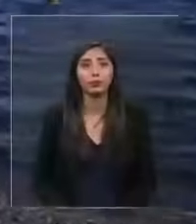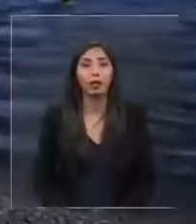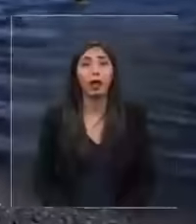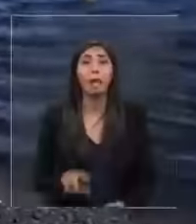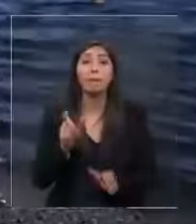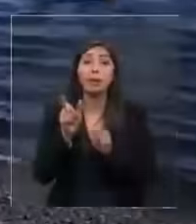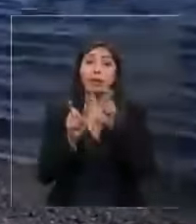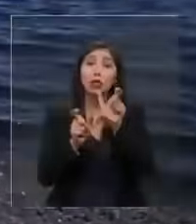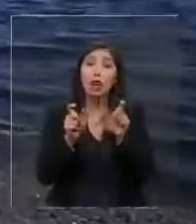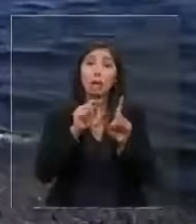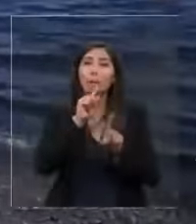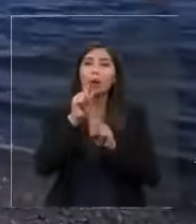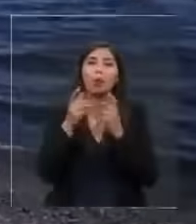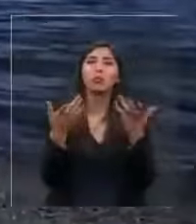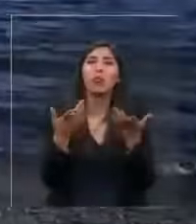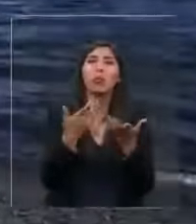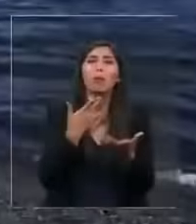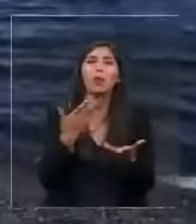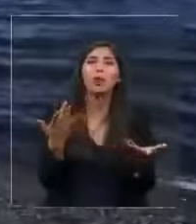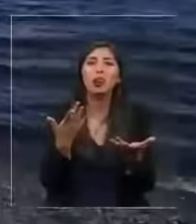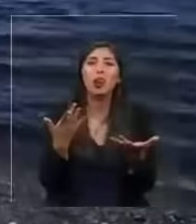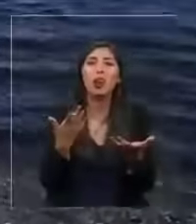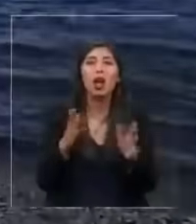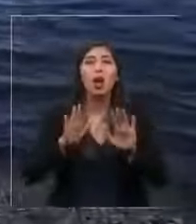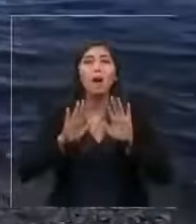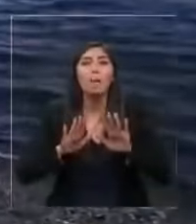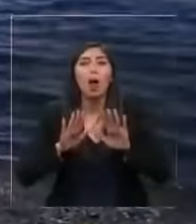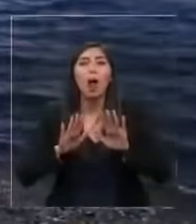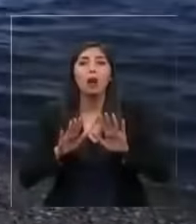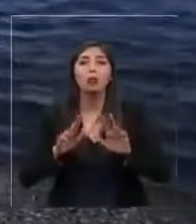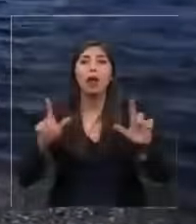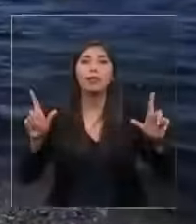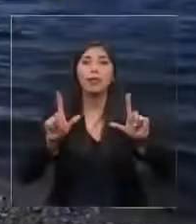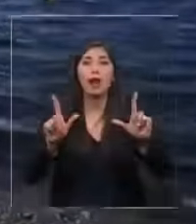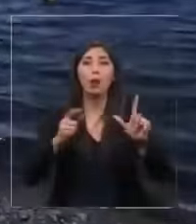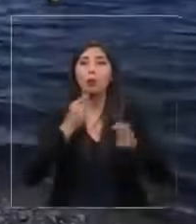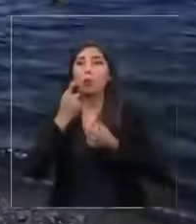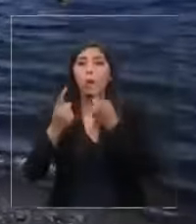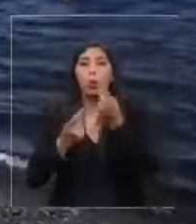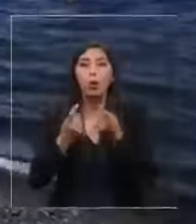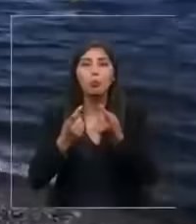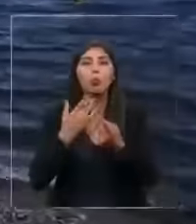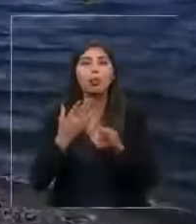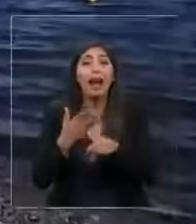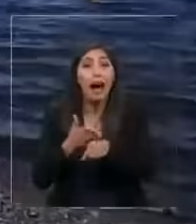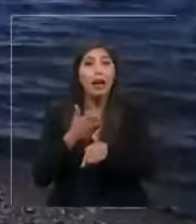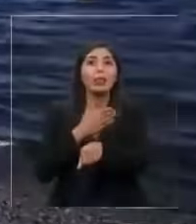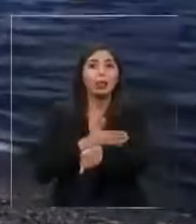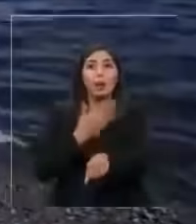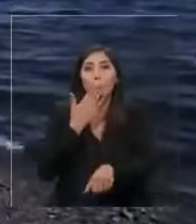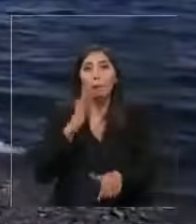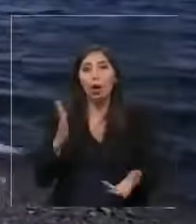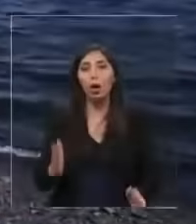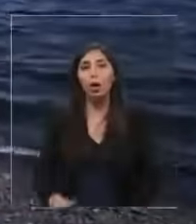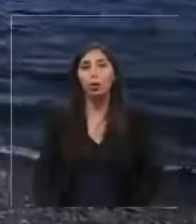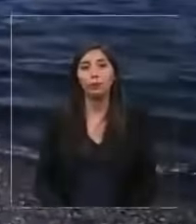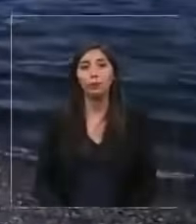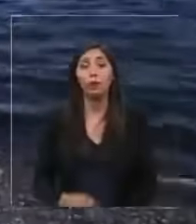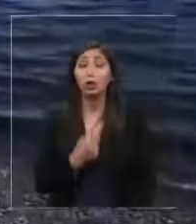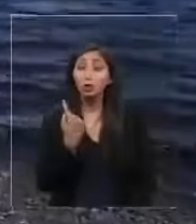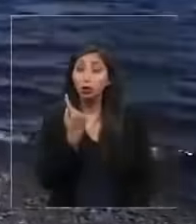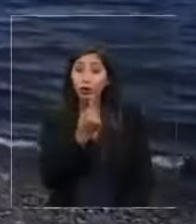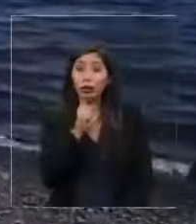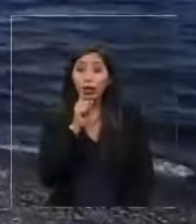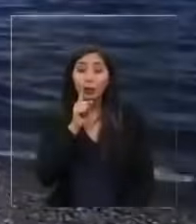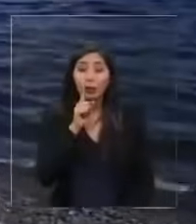se puede preguntar, ¿por qué esperar que salga en un reportaje para venir a hacer esta delimitación? ¿Por qué no se hizo antes? Mira, nosotros tenemos cerca de